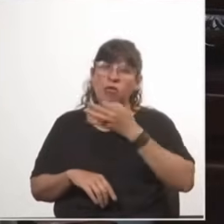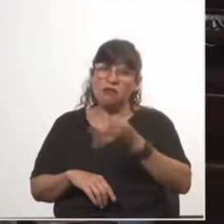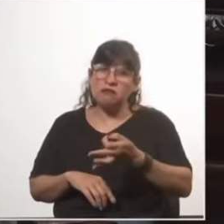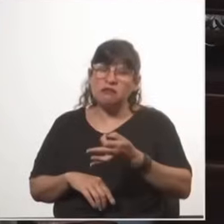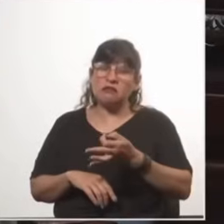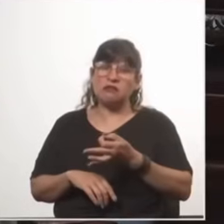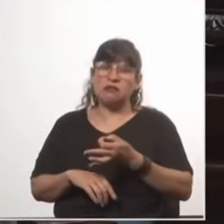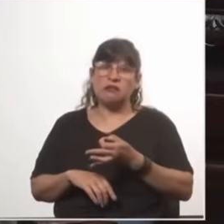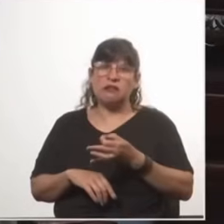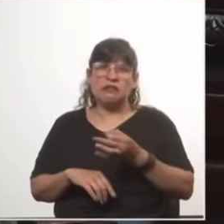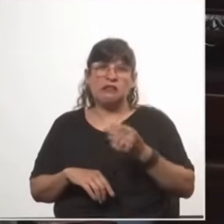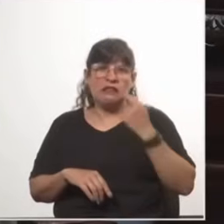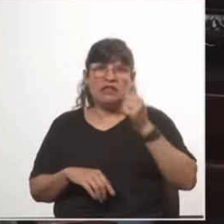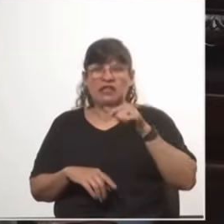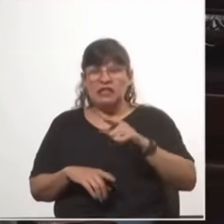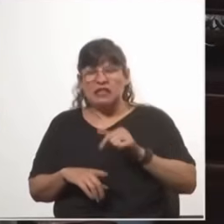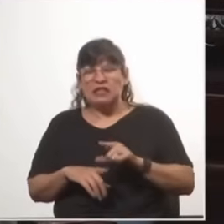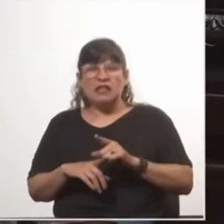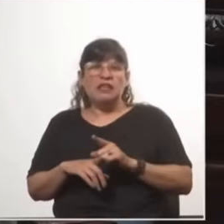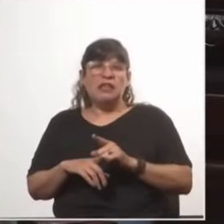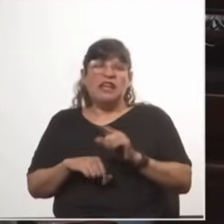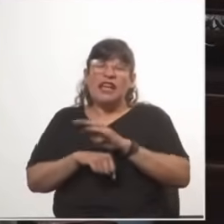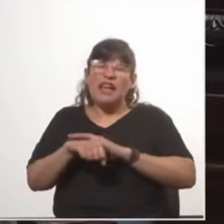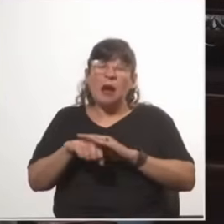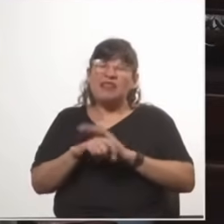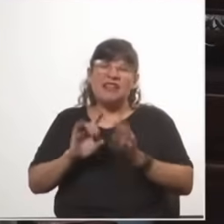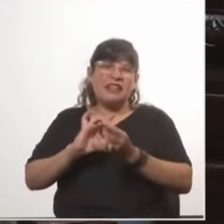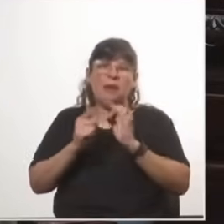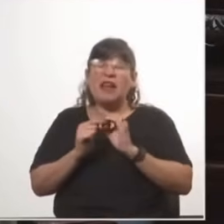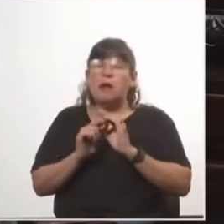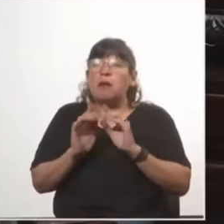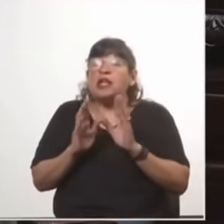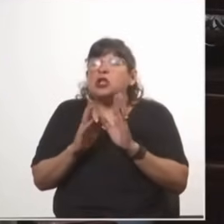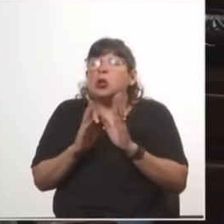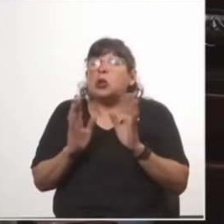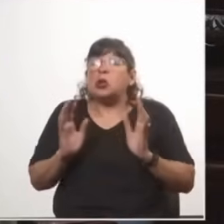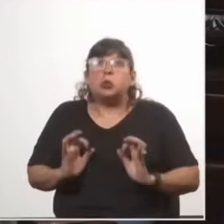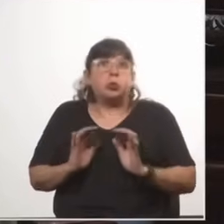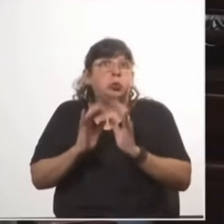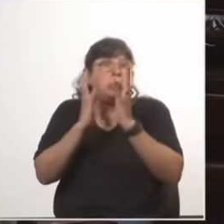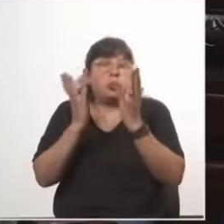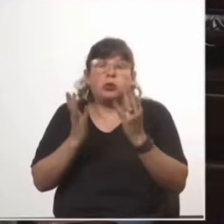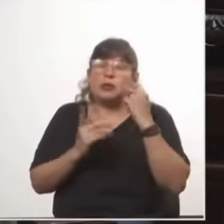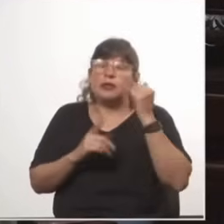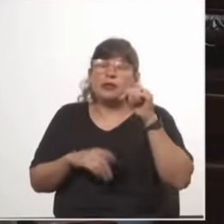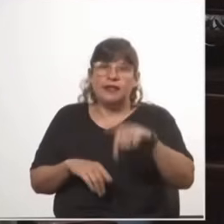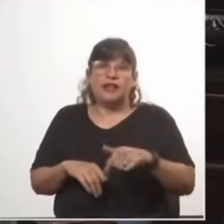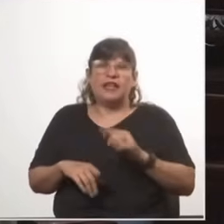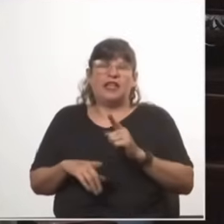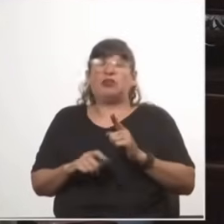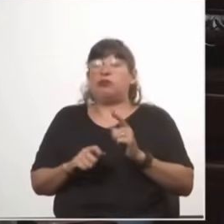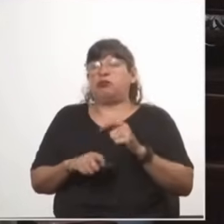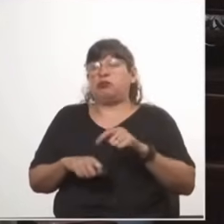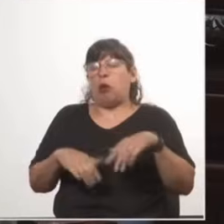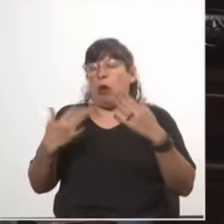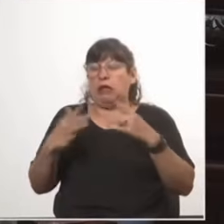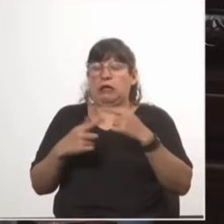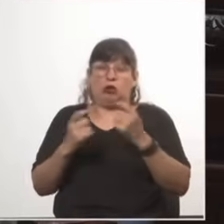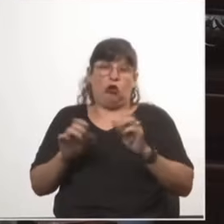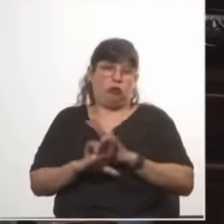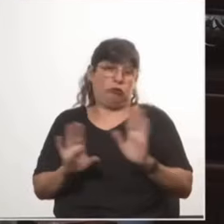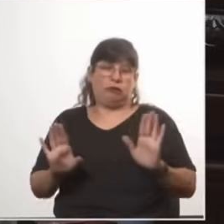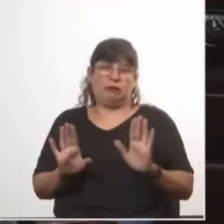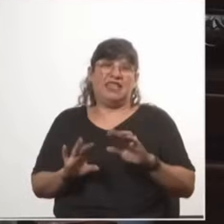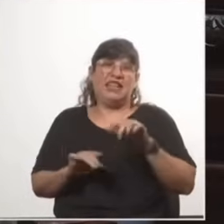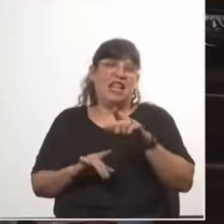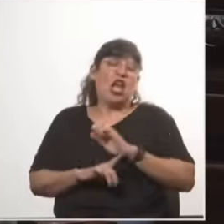que erosiona las bases de este Parlamento, este debate que estamos teniendo hoy, es un disparate, es no